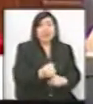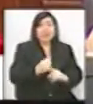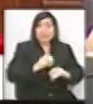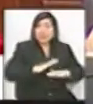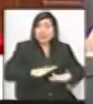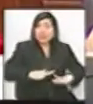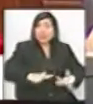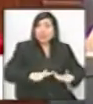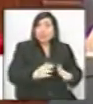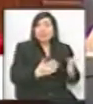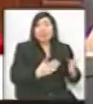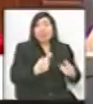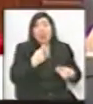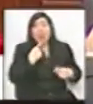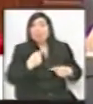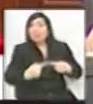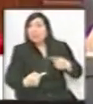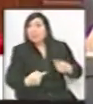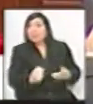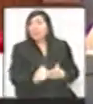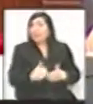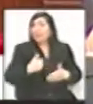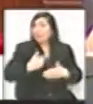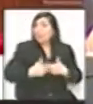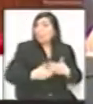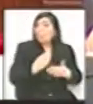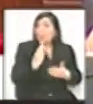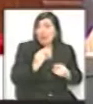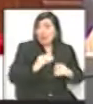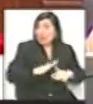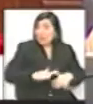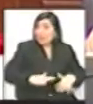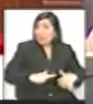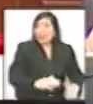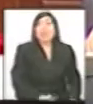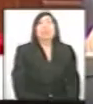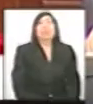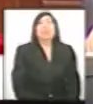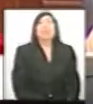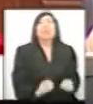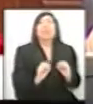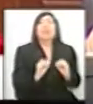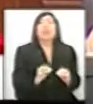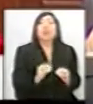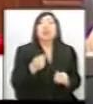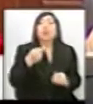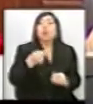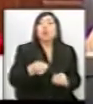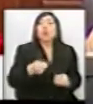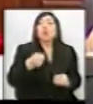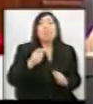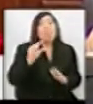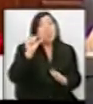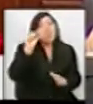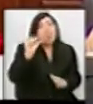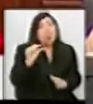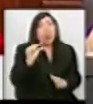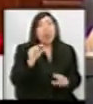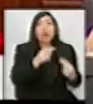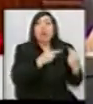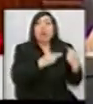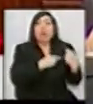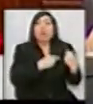terrenos que están en especulación generar banco de tierras presidente y plantear una cuota social mínima de